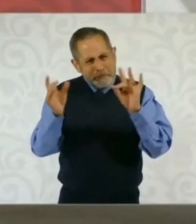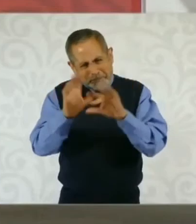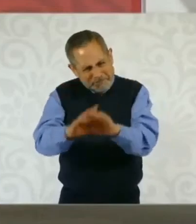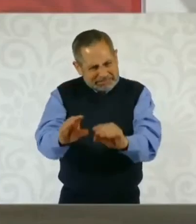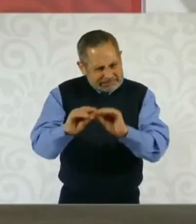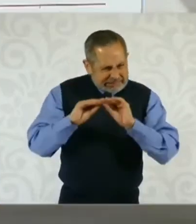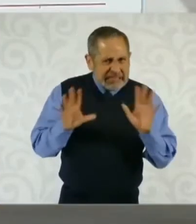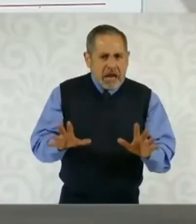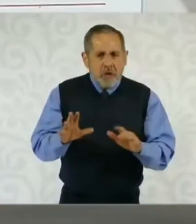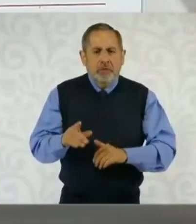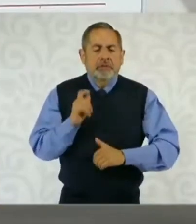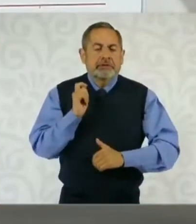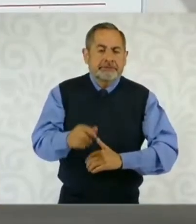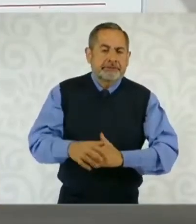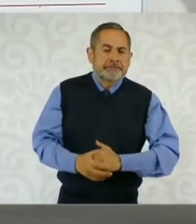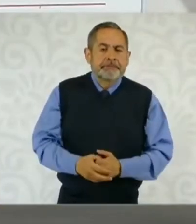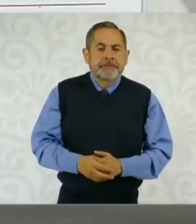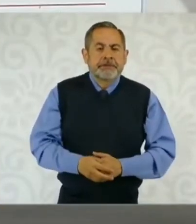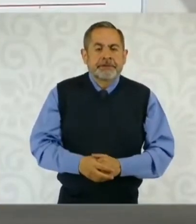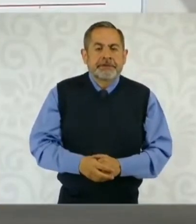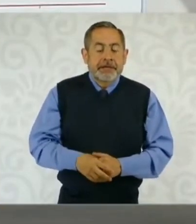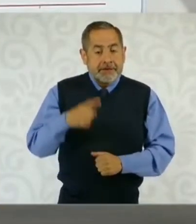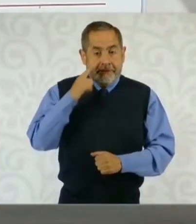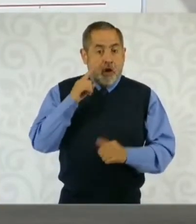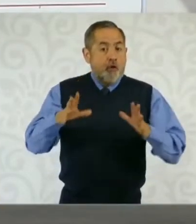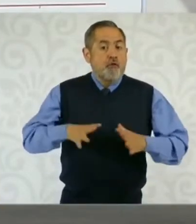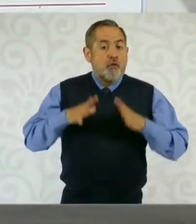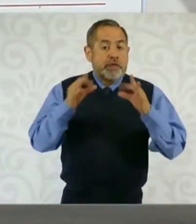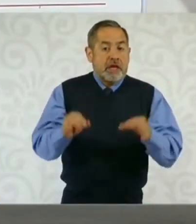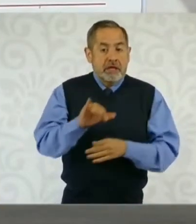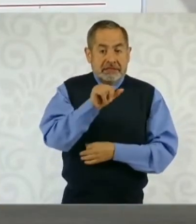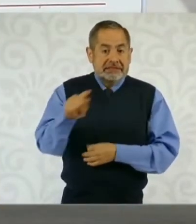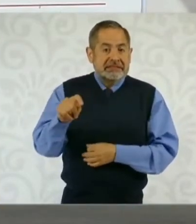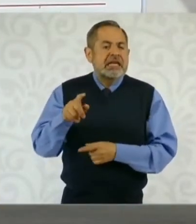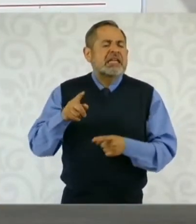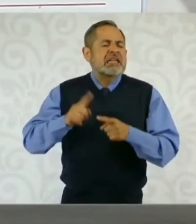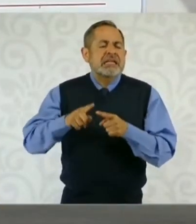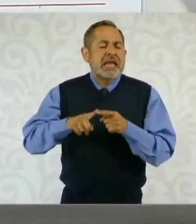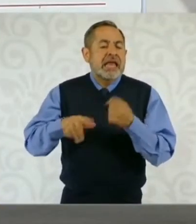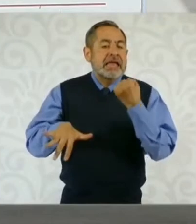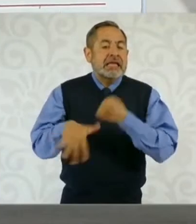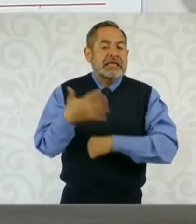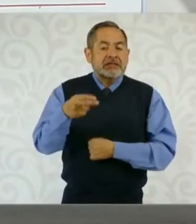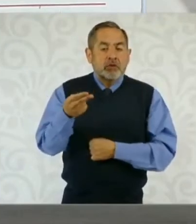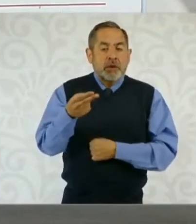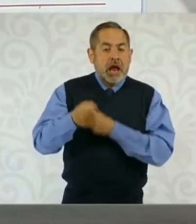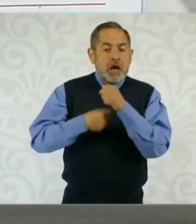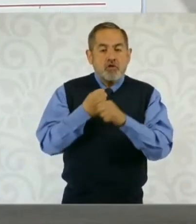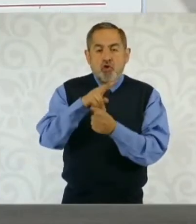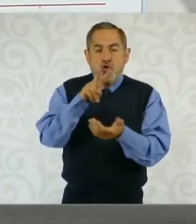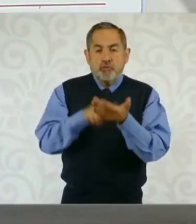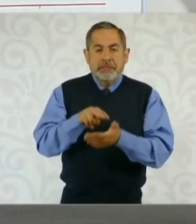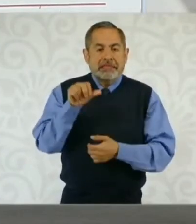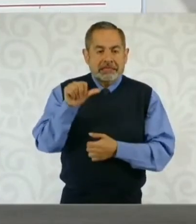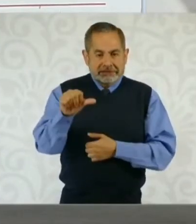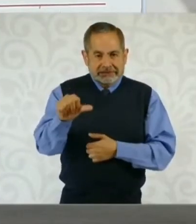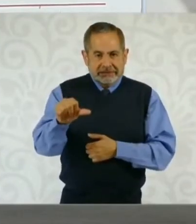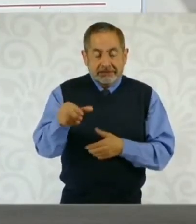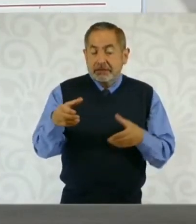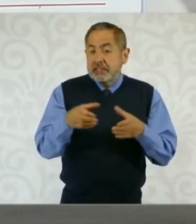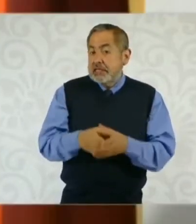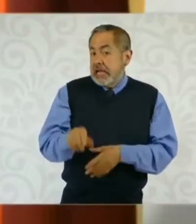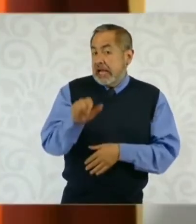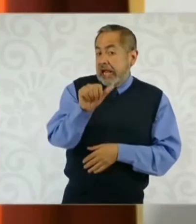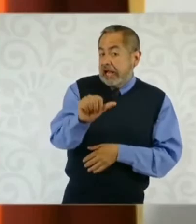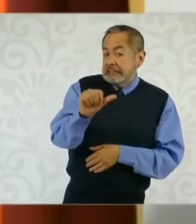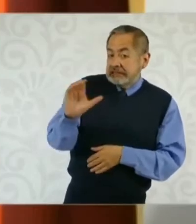Adelante, por favor. Esta fundación se constituyó el 15 de noviembre de 2016 como